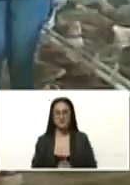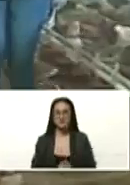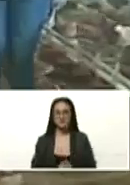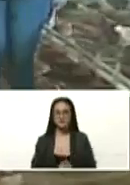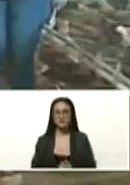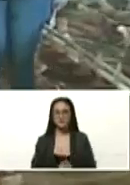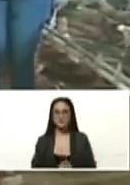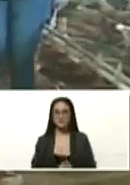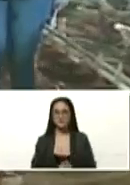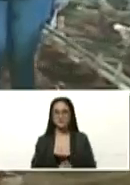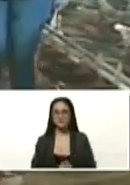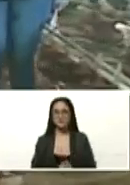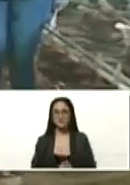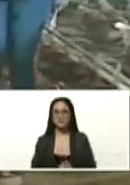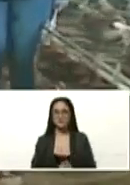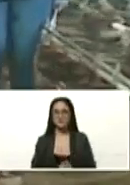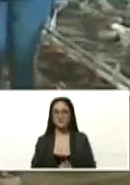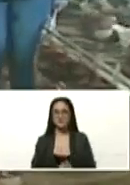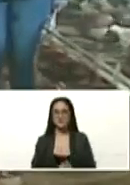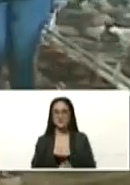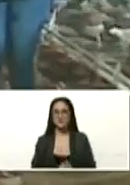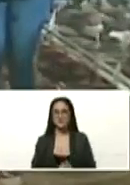presidente.